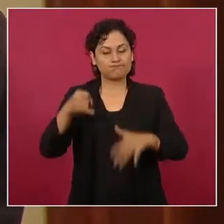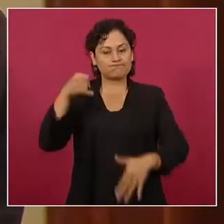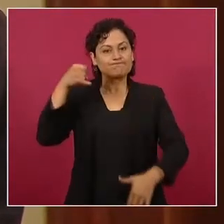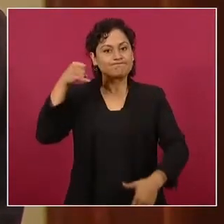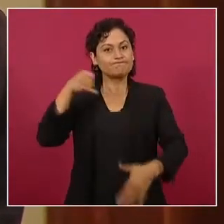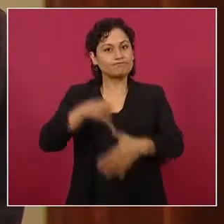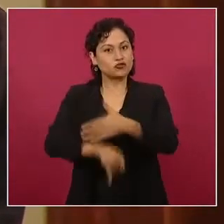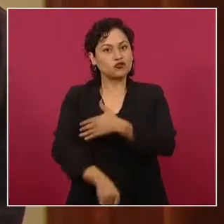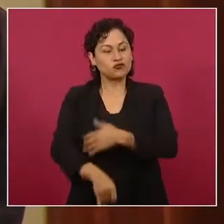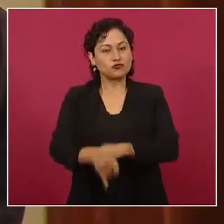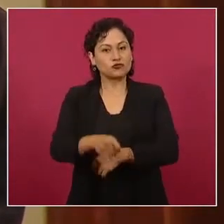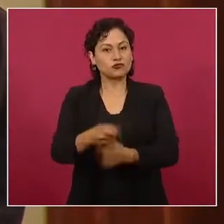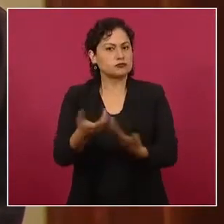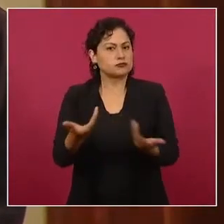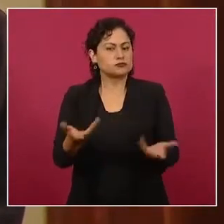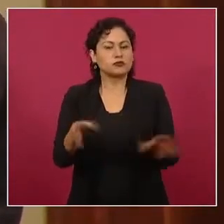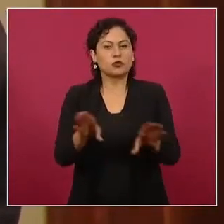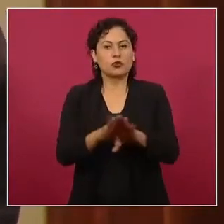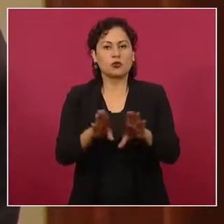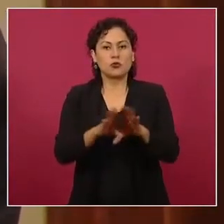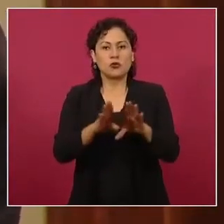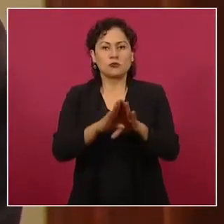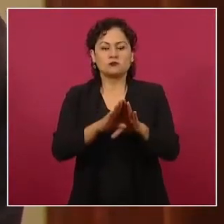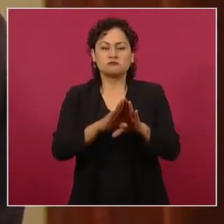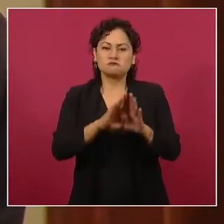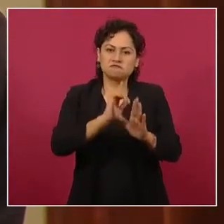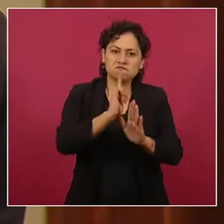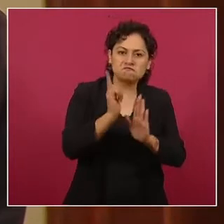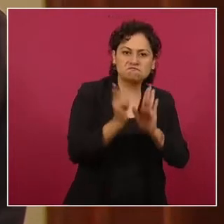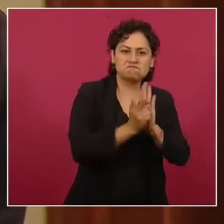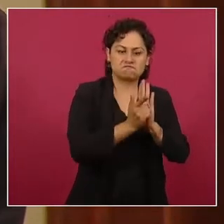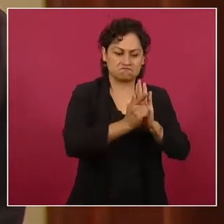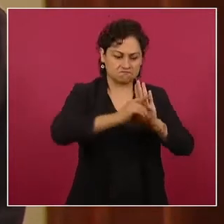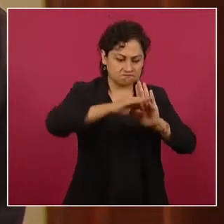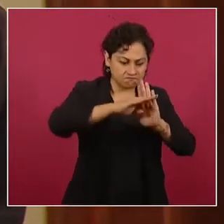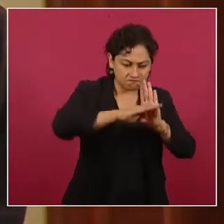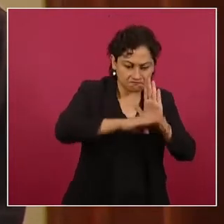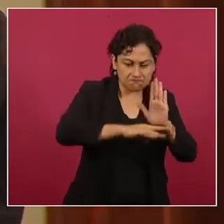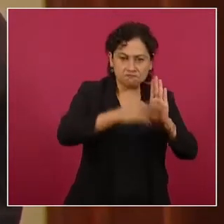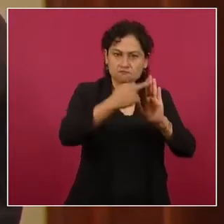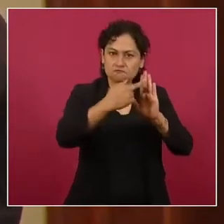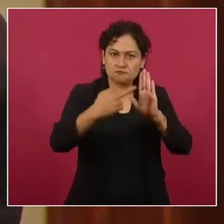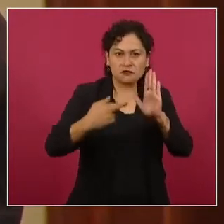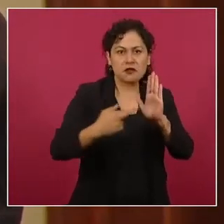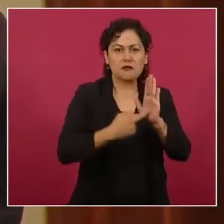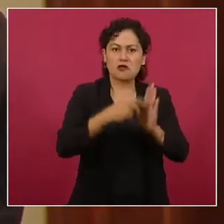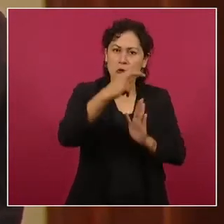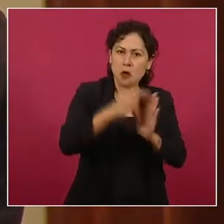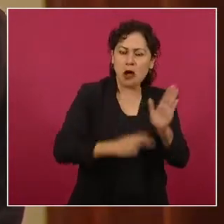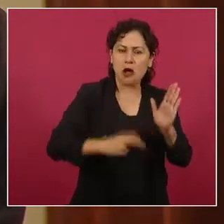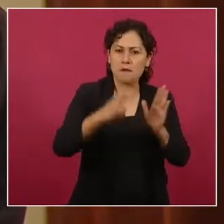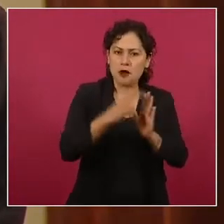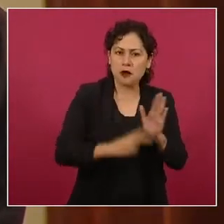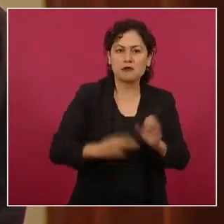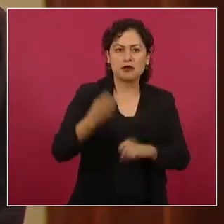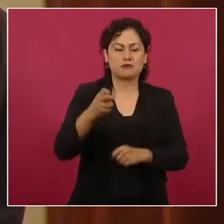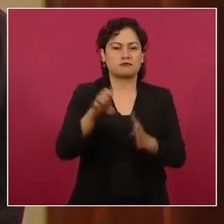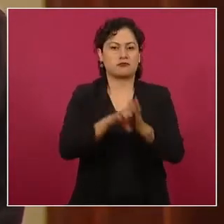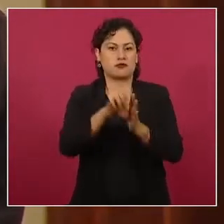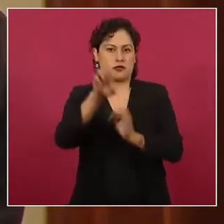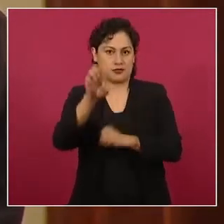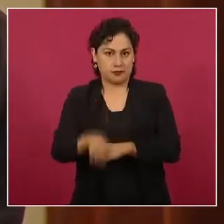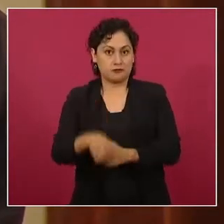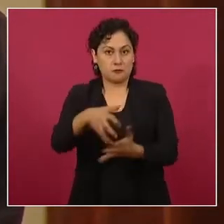políticas, la austeridad republicana, la honestidad como